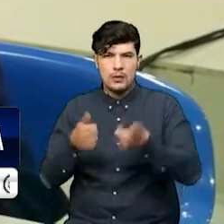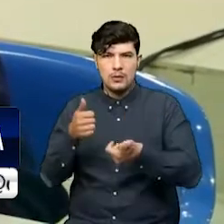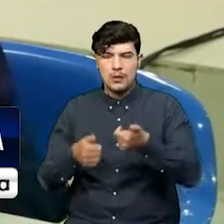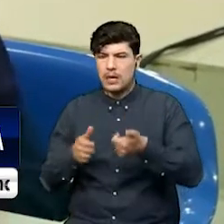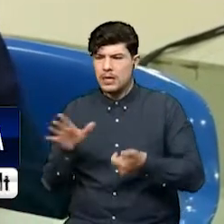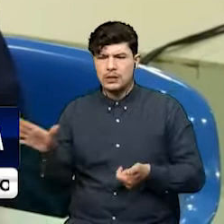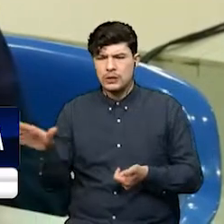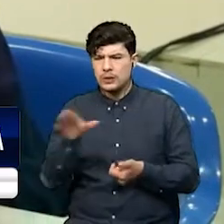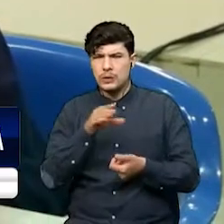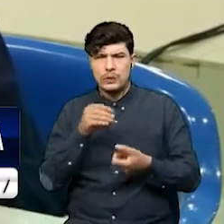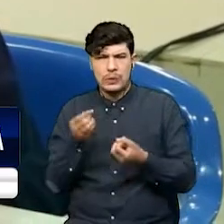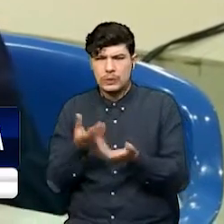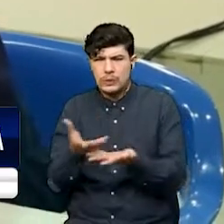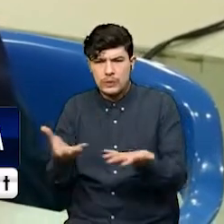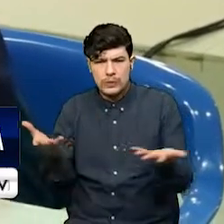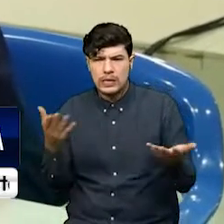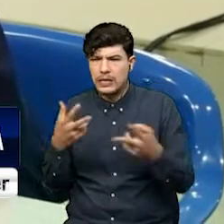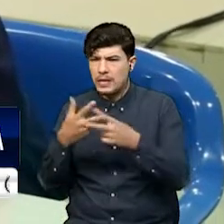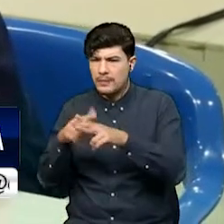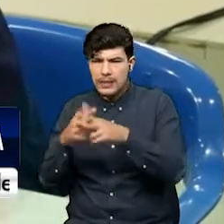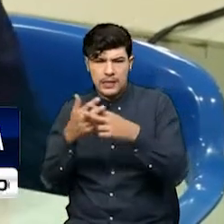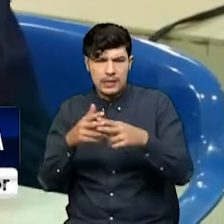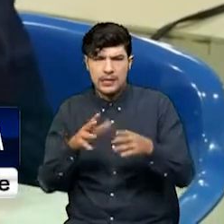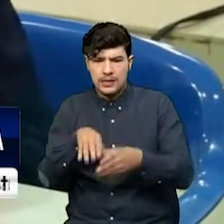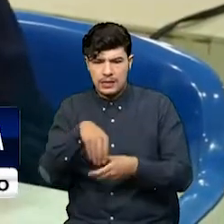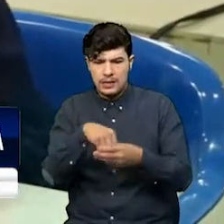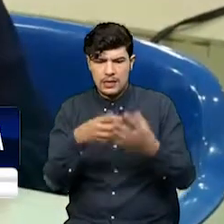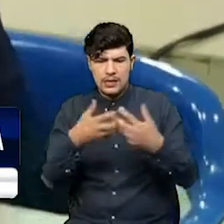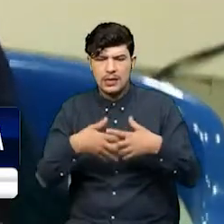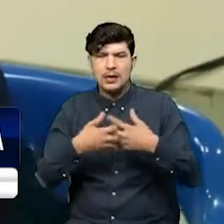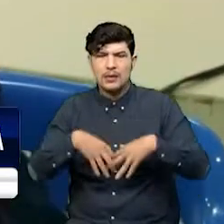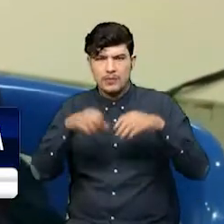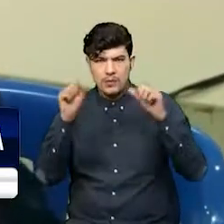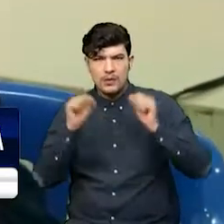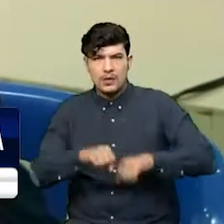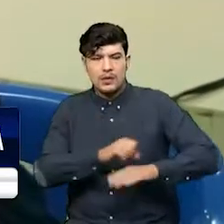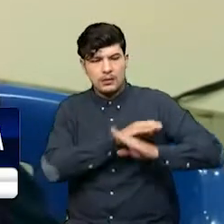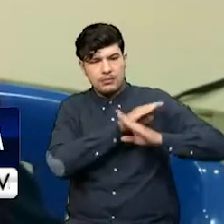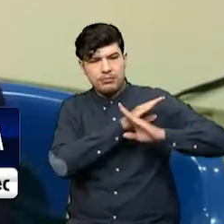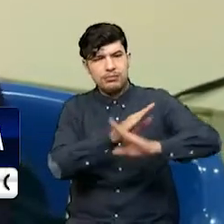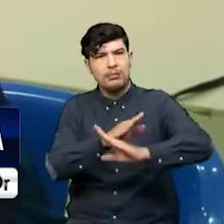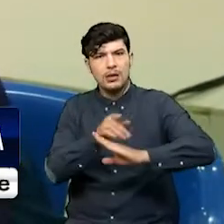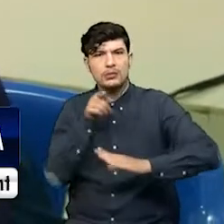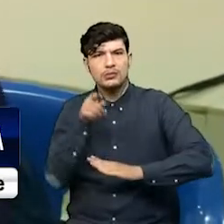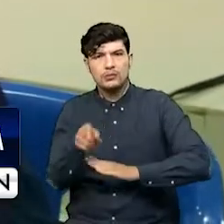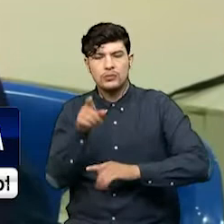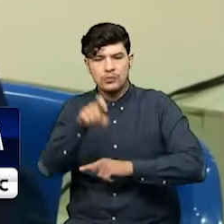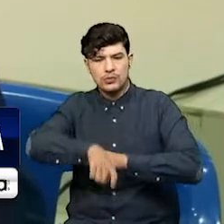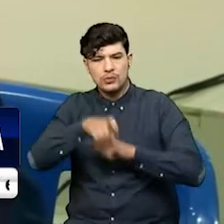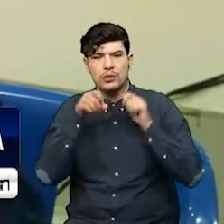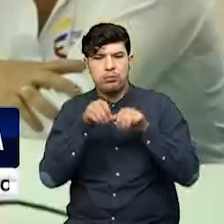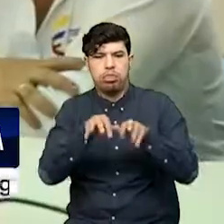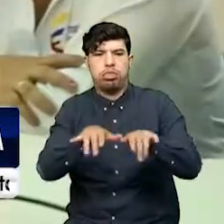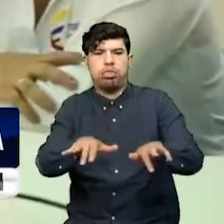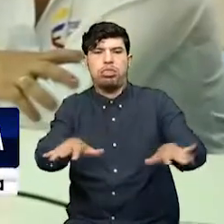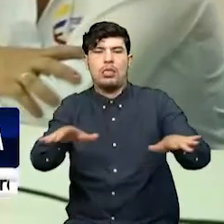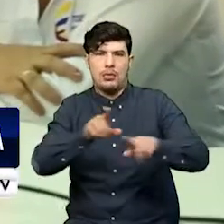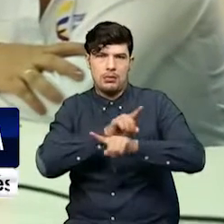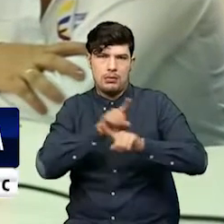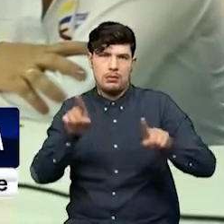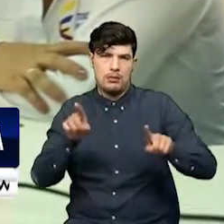todos los recursos disponibles dentro de la compañía para atacar de manera específica el problema que está presentando